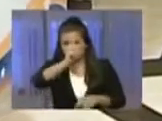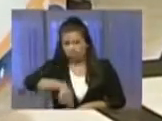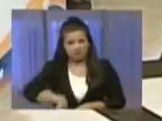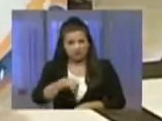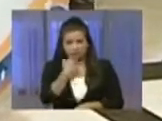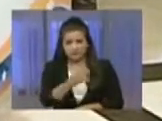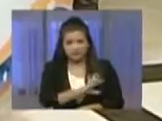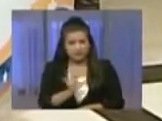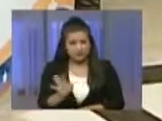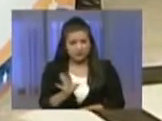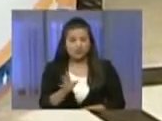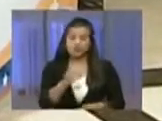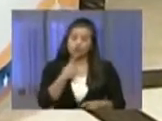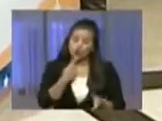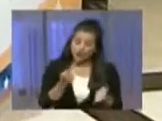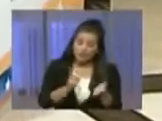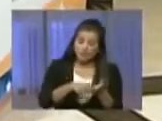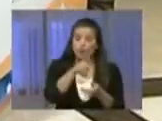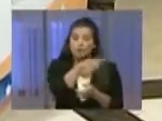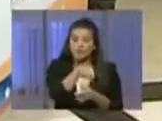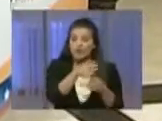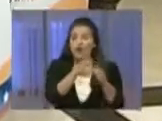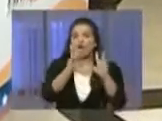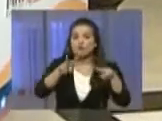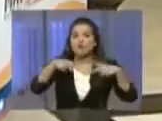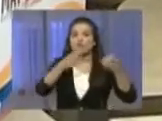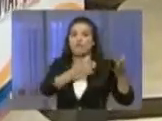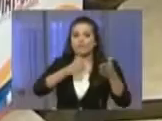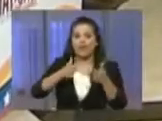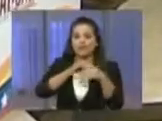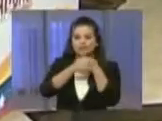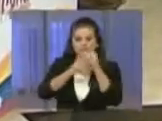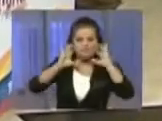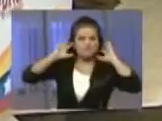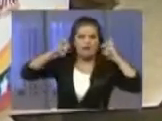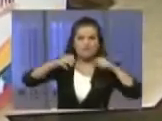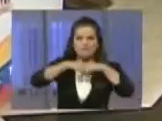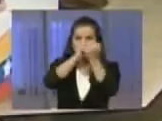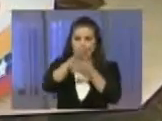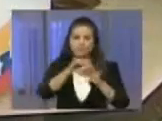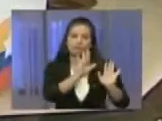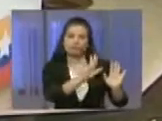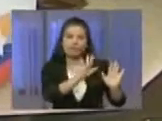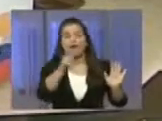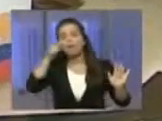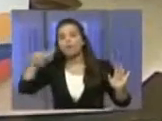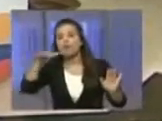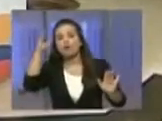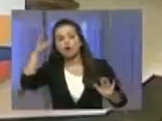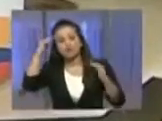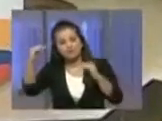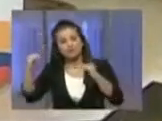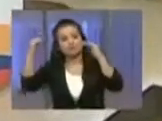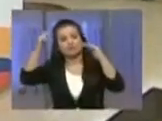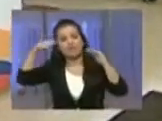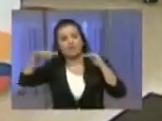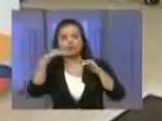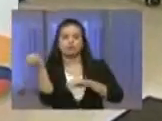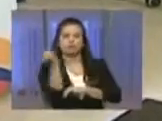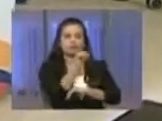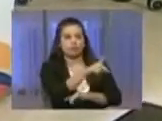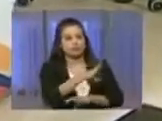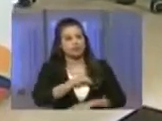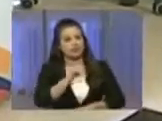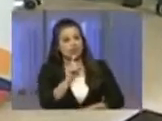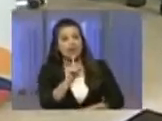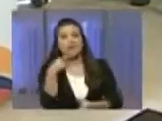ustedes tienen de violencia serán derrotados por la conciencia mayoritaria del pueblo y